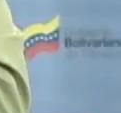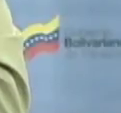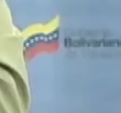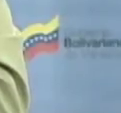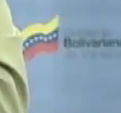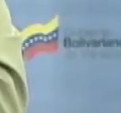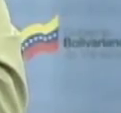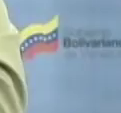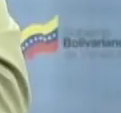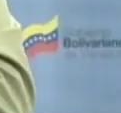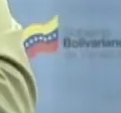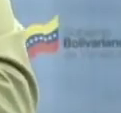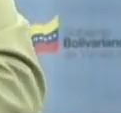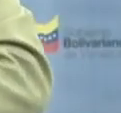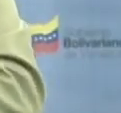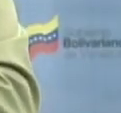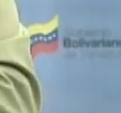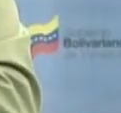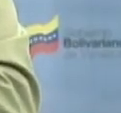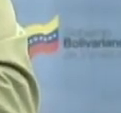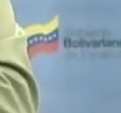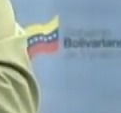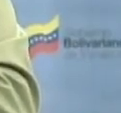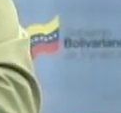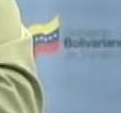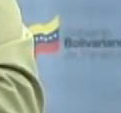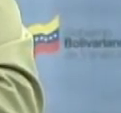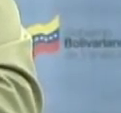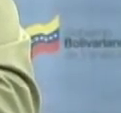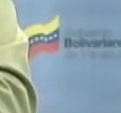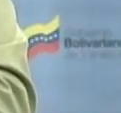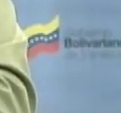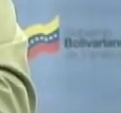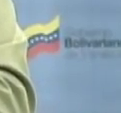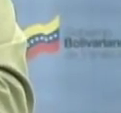Venezuela Potencia 2018. Verdaderamente uno se motiva.